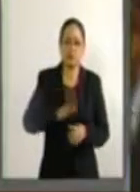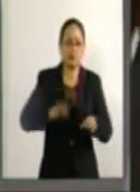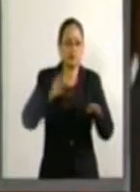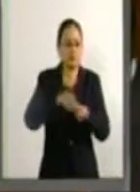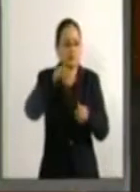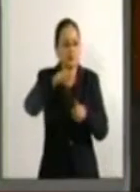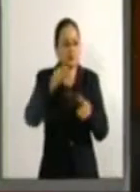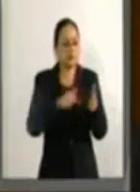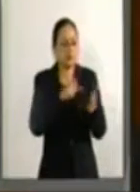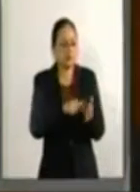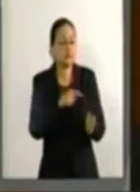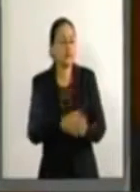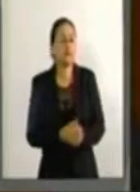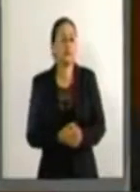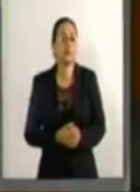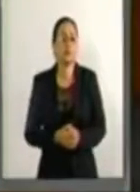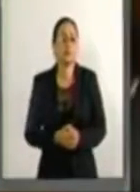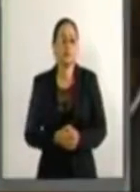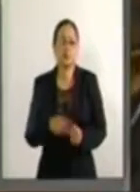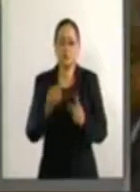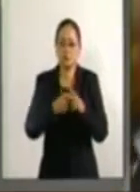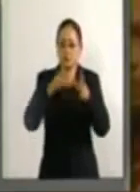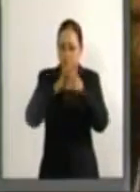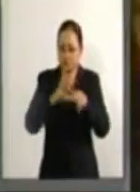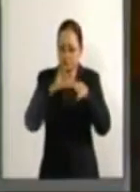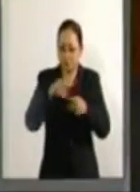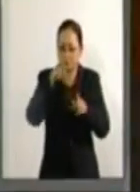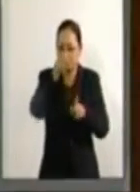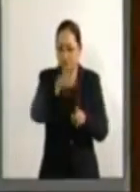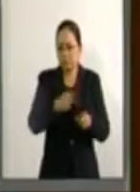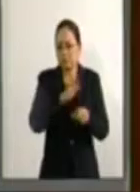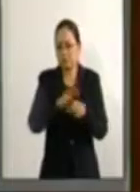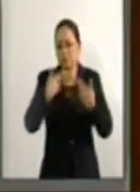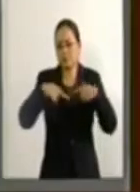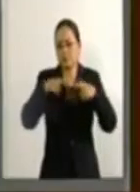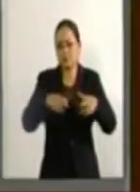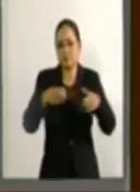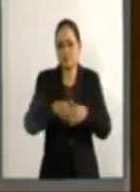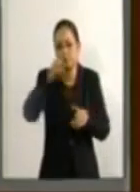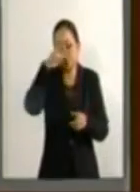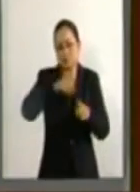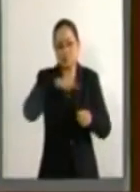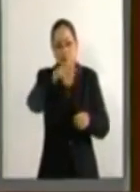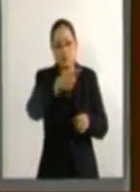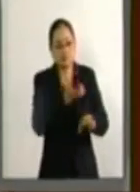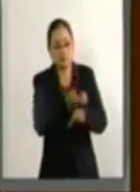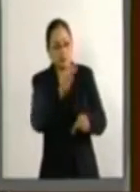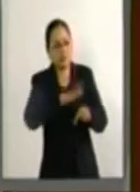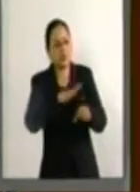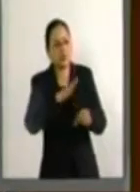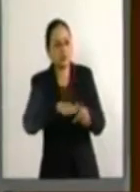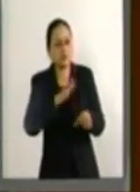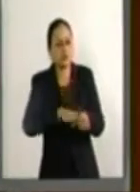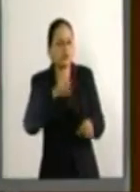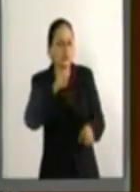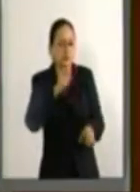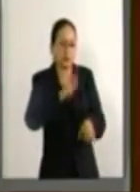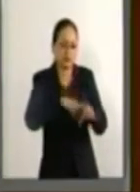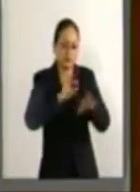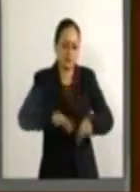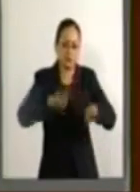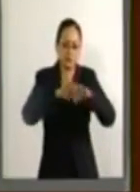en San Antonio, Texas, comenzaremos por decir que se trata de la representación de nuestro país en un estado para el que México representa el principal